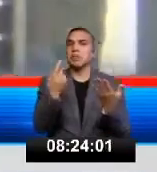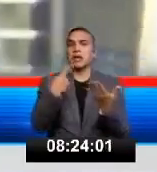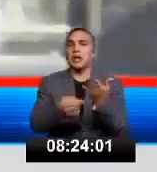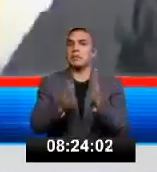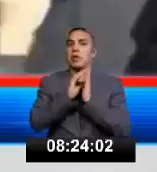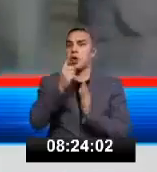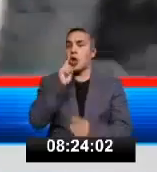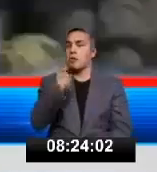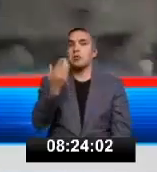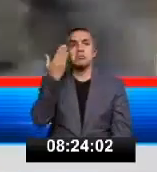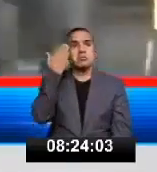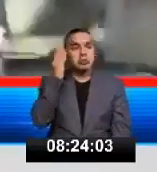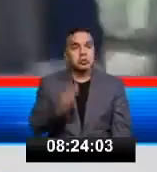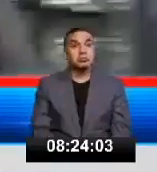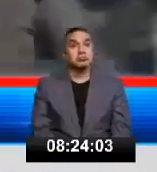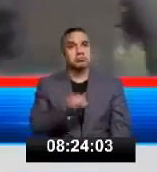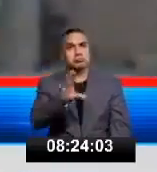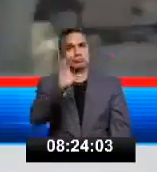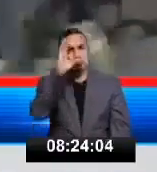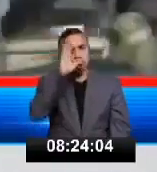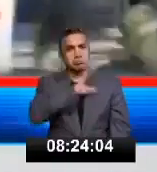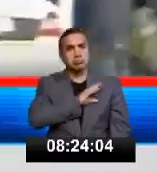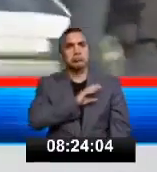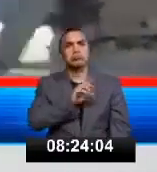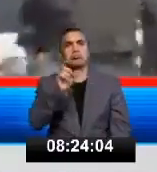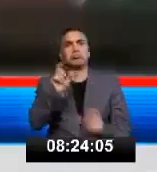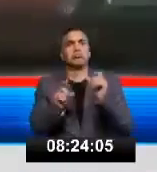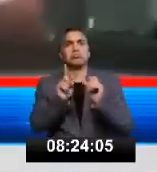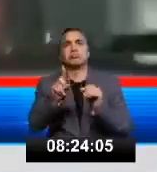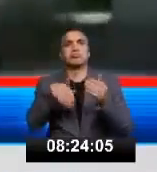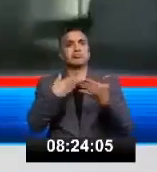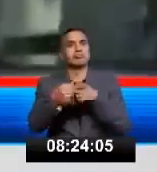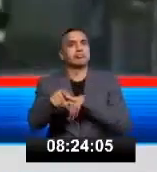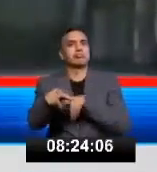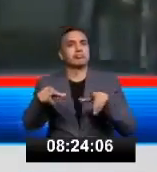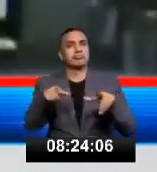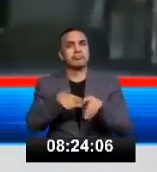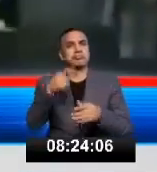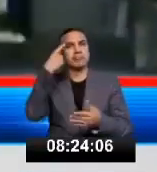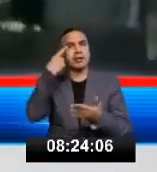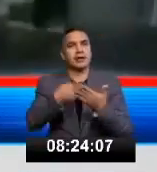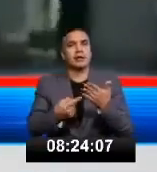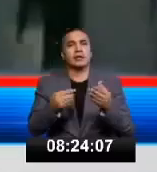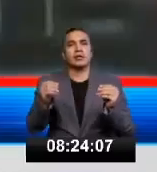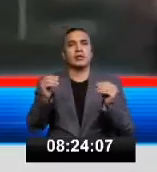del atacante. La policía y las fuerzas especiales acudieron al lugar para